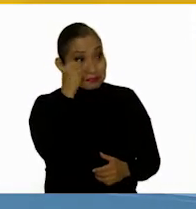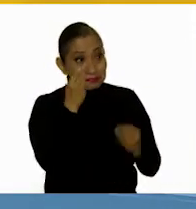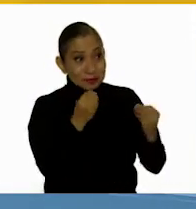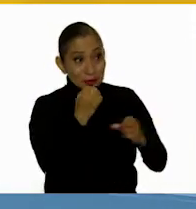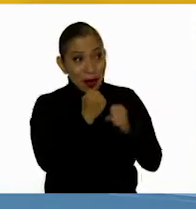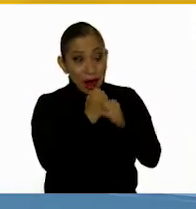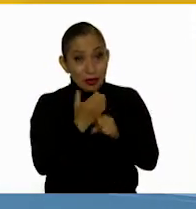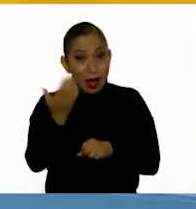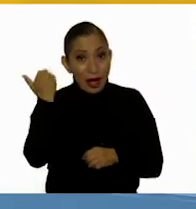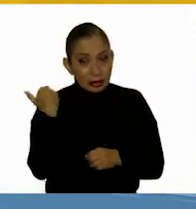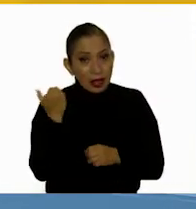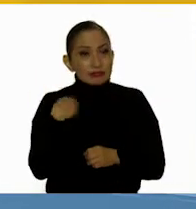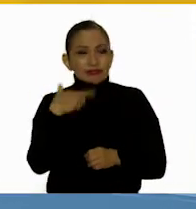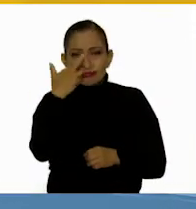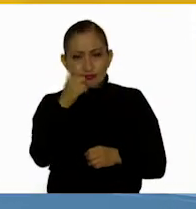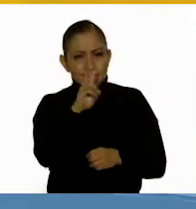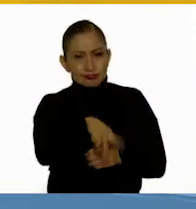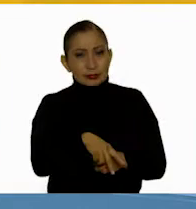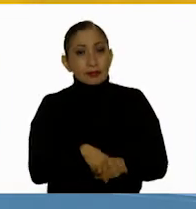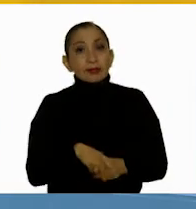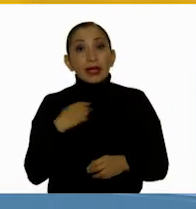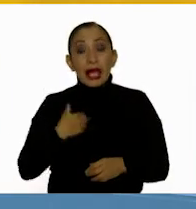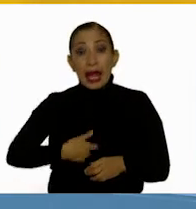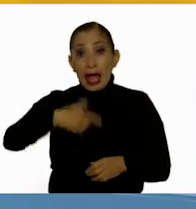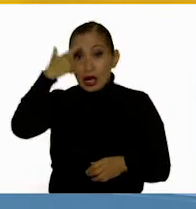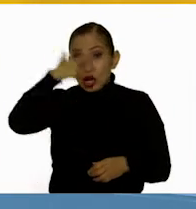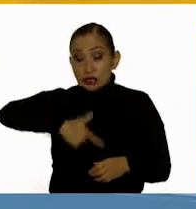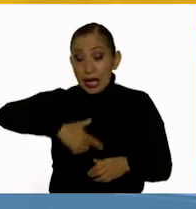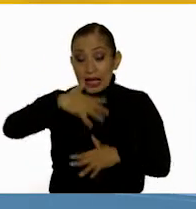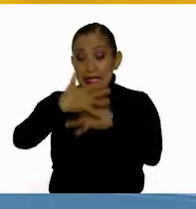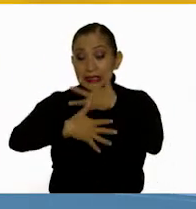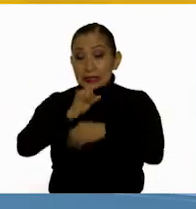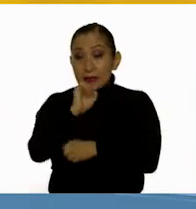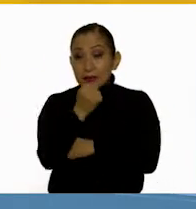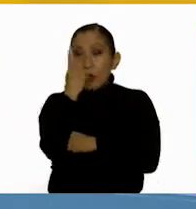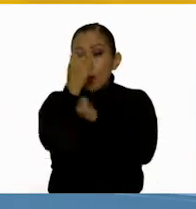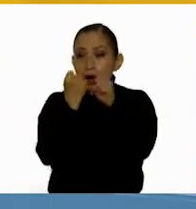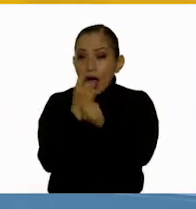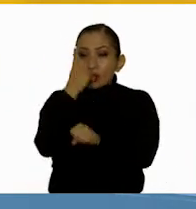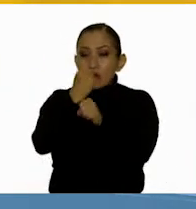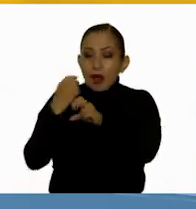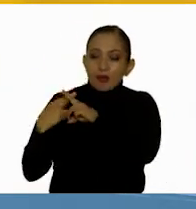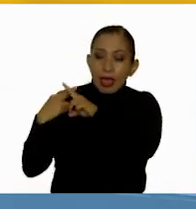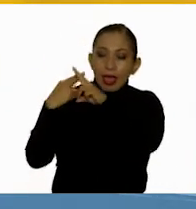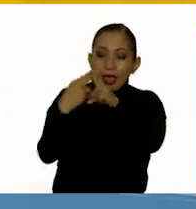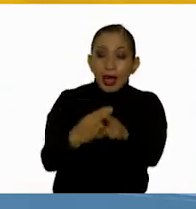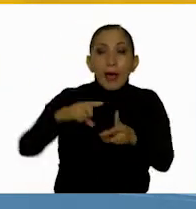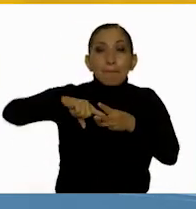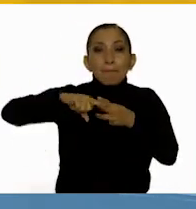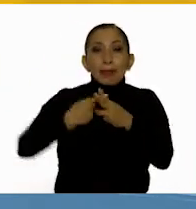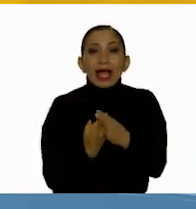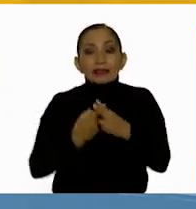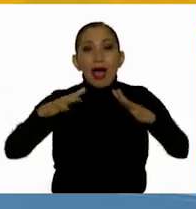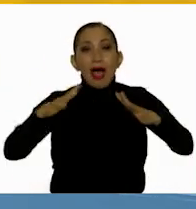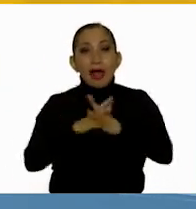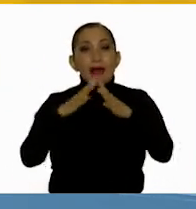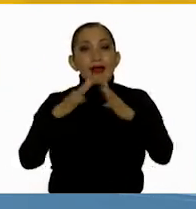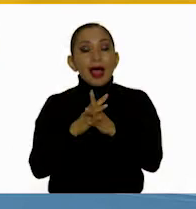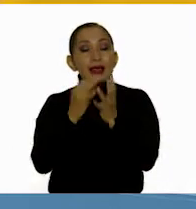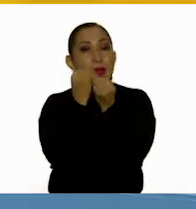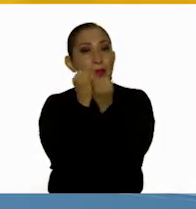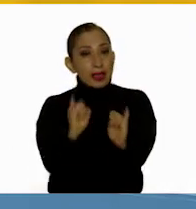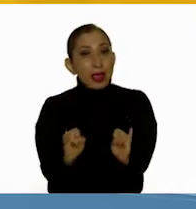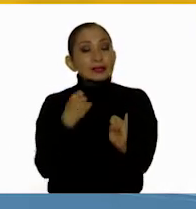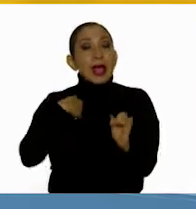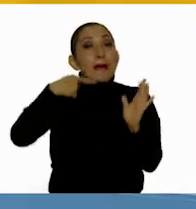ciclo anterior y tienes razón. La noche del 15 de septiembre, cada año conmemoramos el inicio de la Guerra de Independencia, que